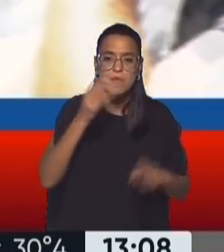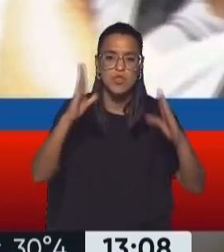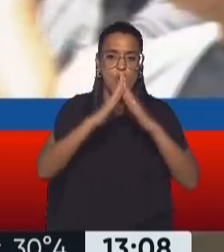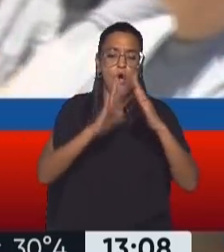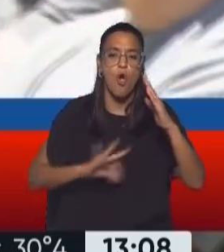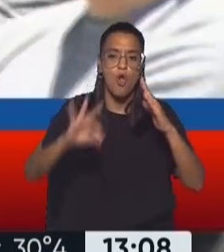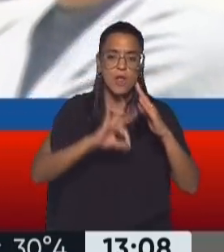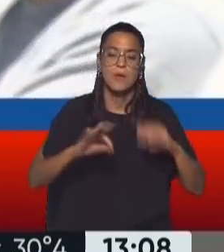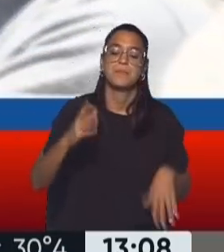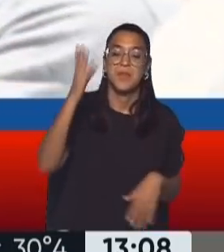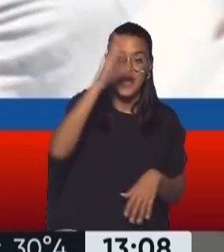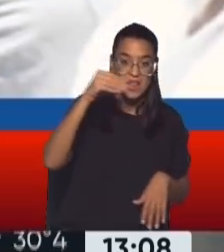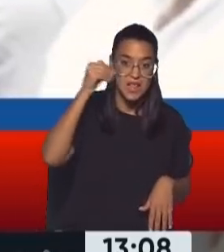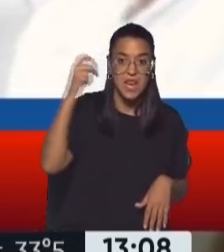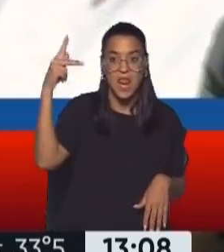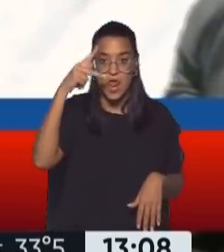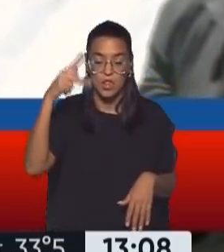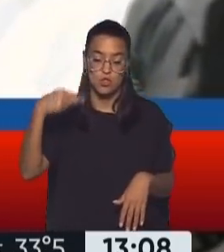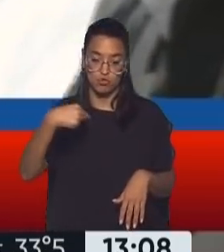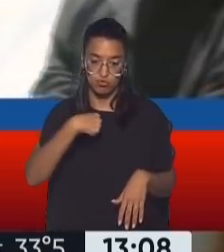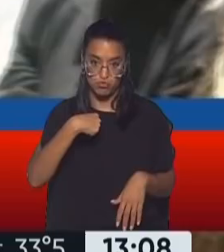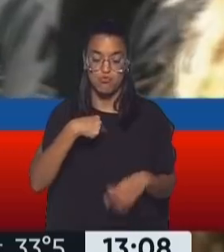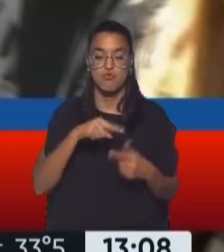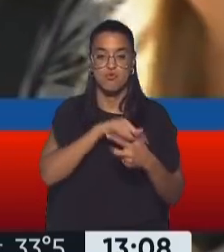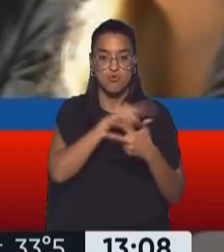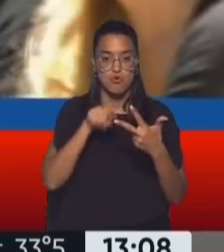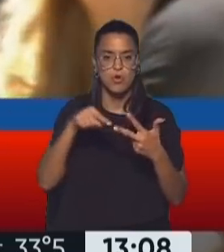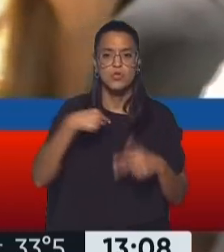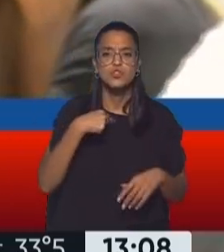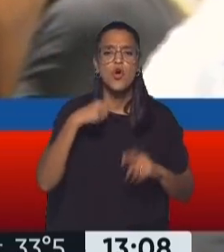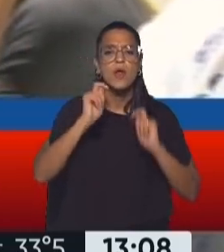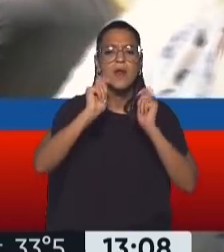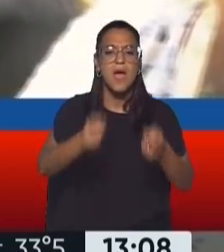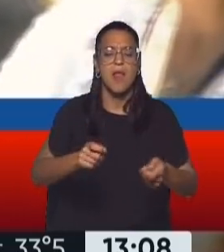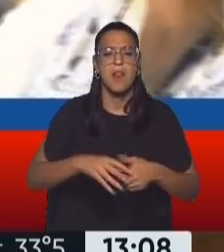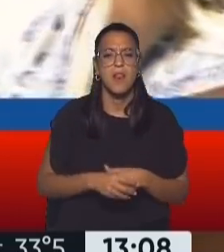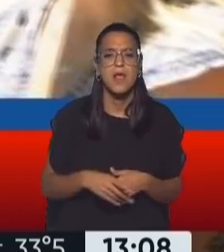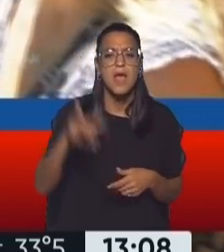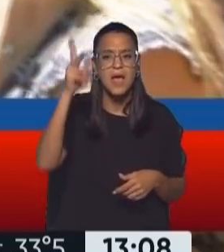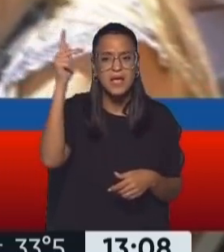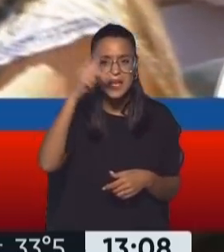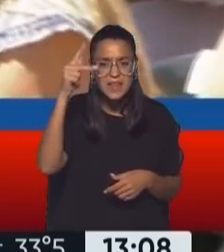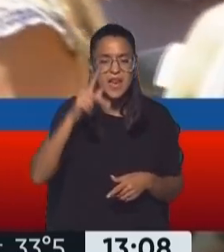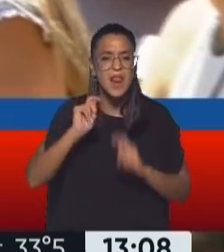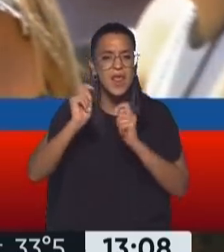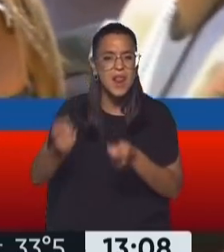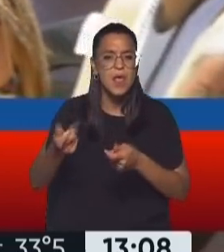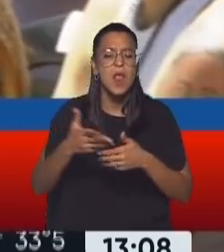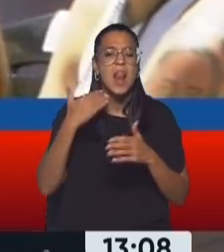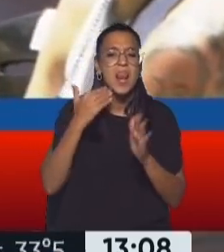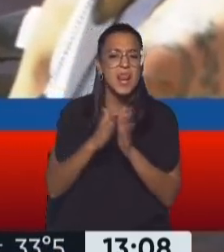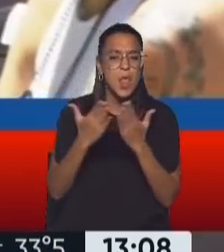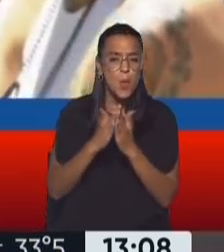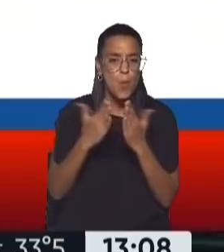Olivos, Cristina, Néstor y yo. Yo le había regalado a Cristina un